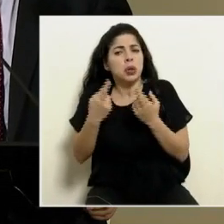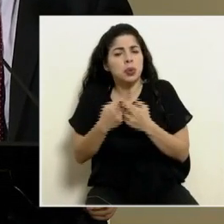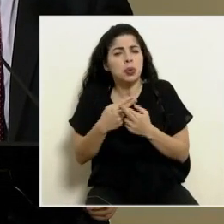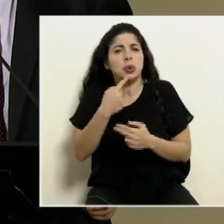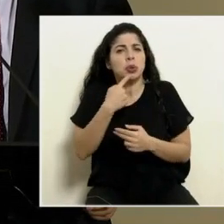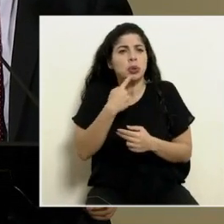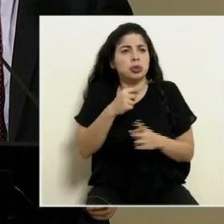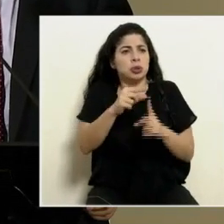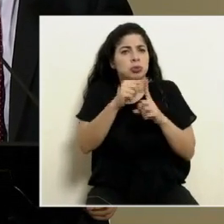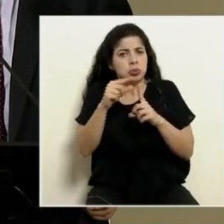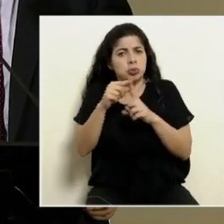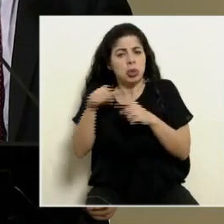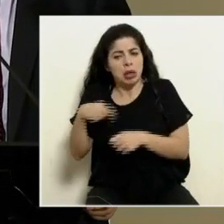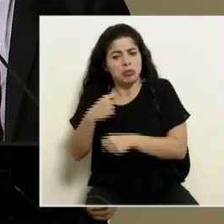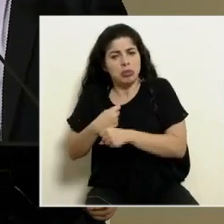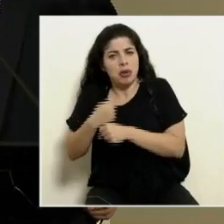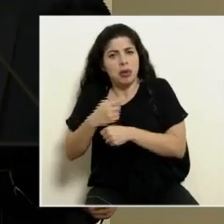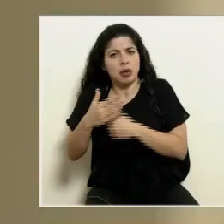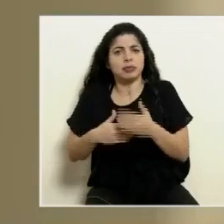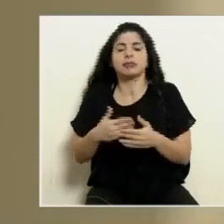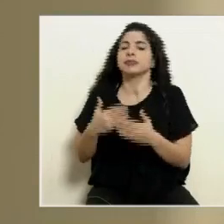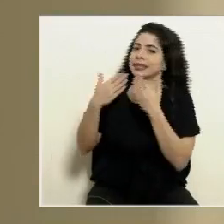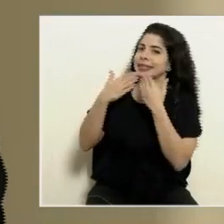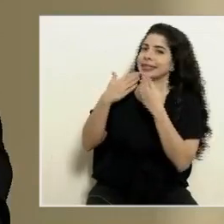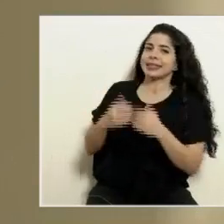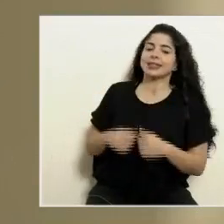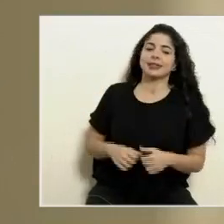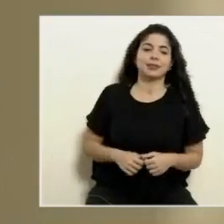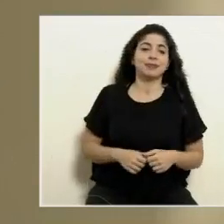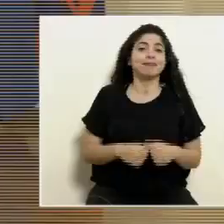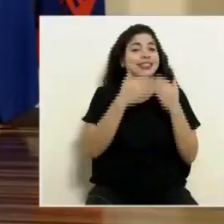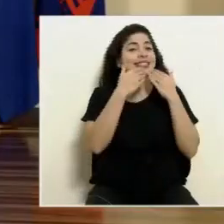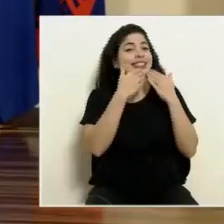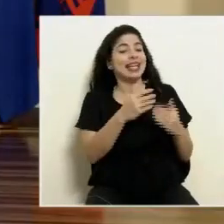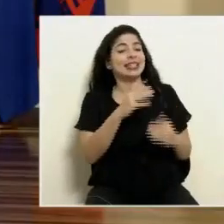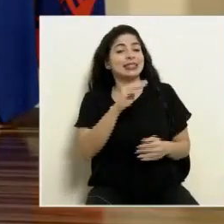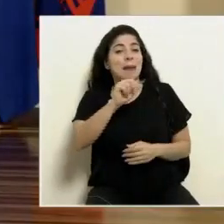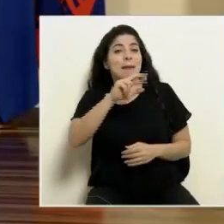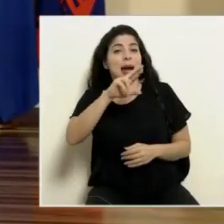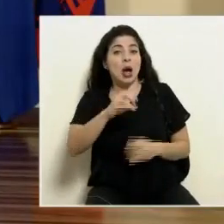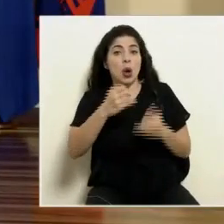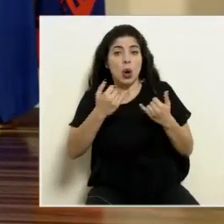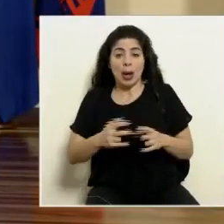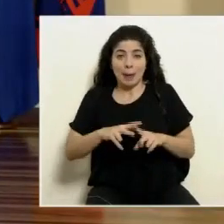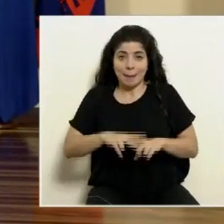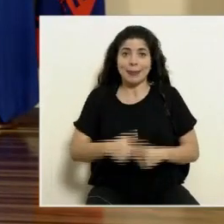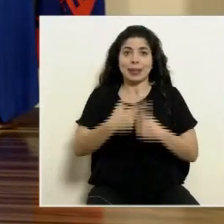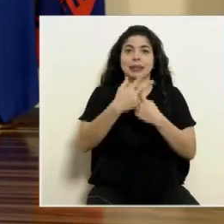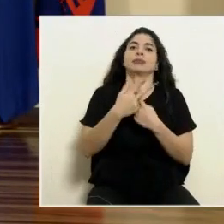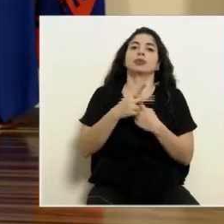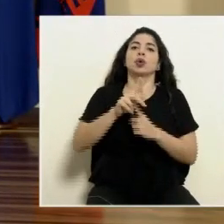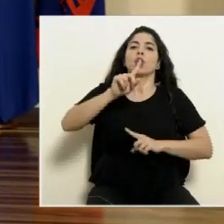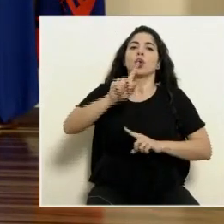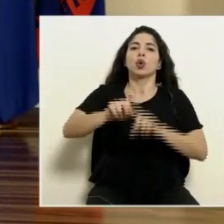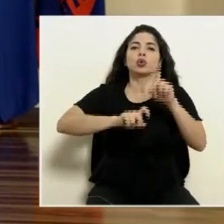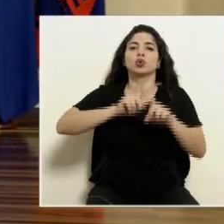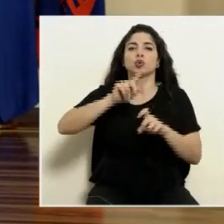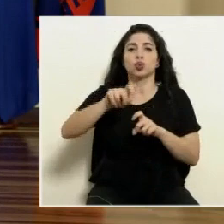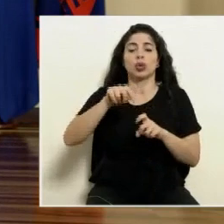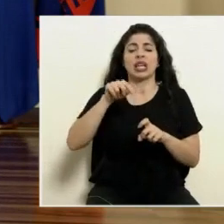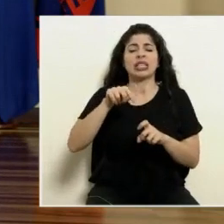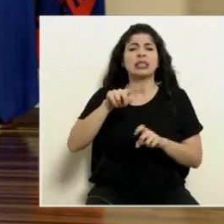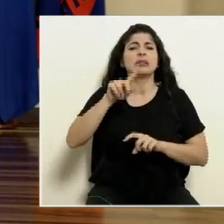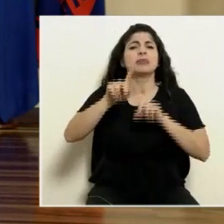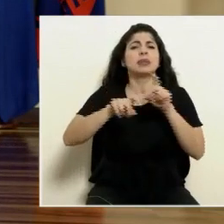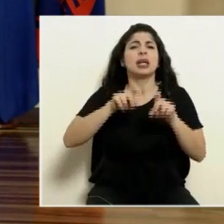los sectores y se está trabajando en ello. Okay. Gracias. Muchas gracias, Marco. Iniciamos con el periodo de consultas que